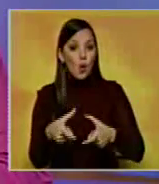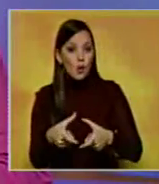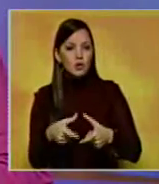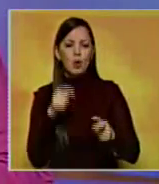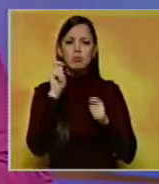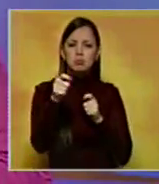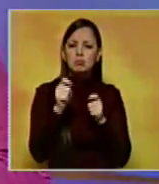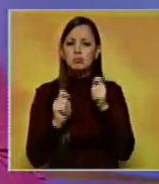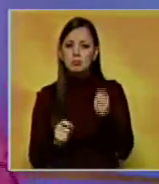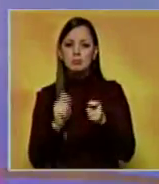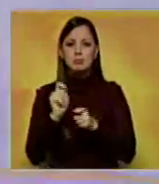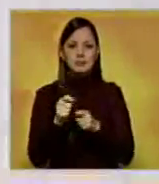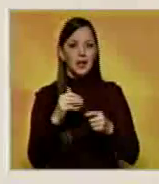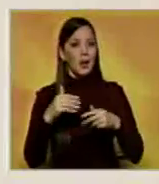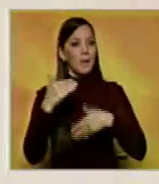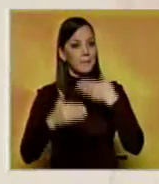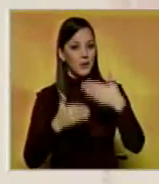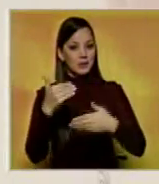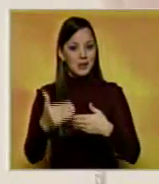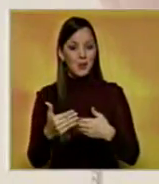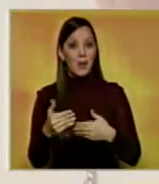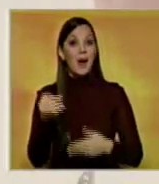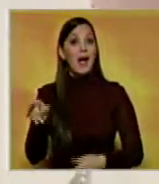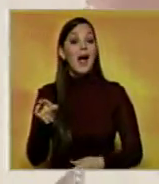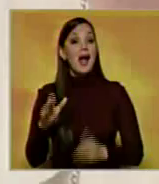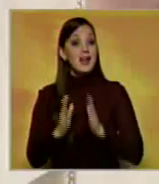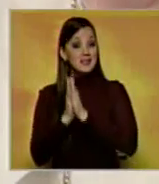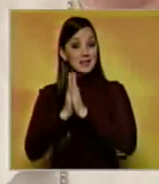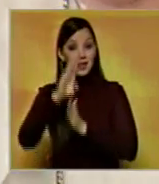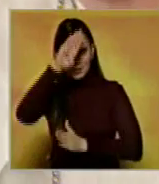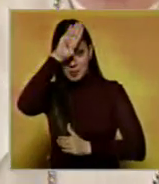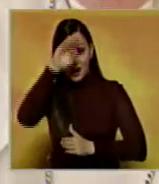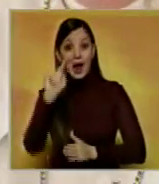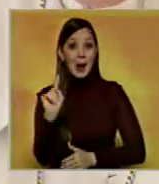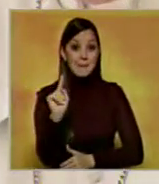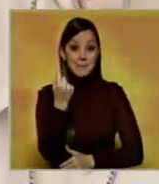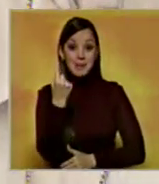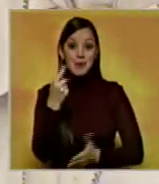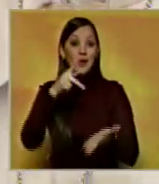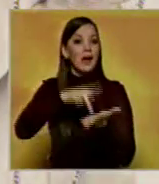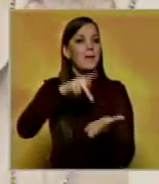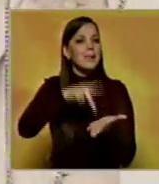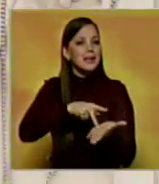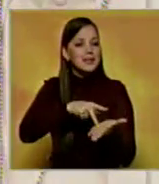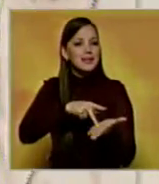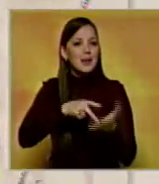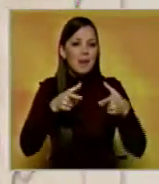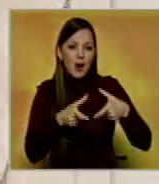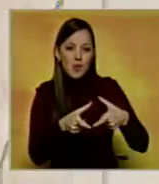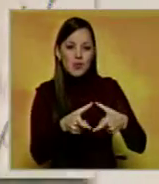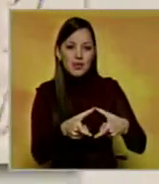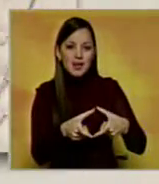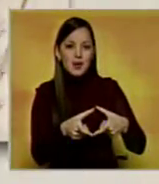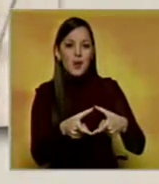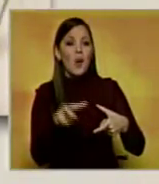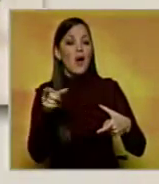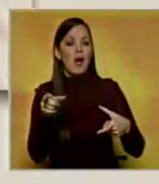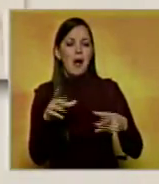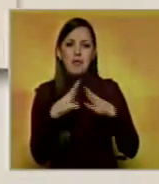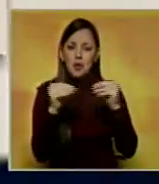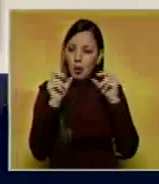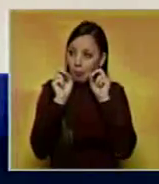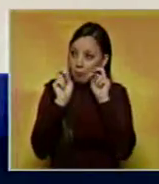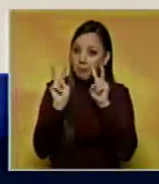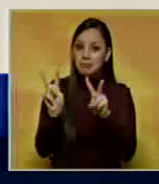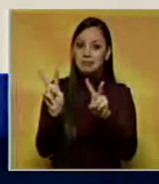rock progresivo. El Santo Padre no es el primer papa en participar en una producción discográfica. Lo que ha llamado la atención de